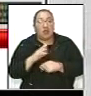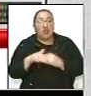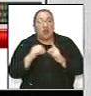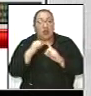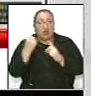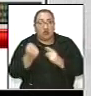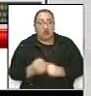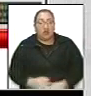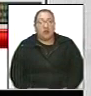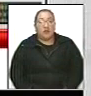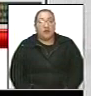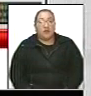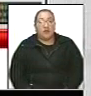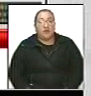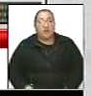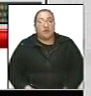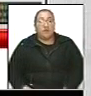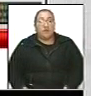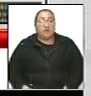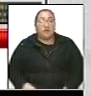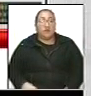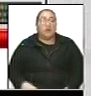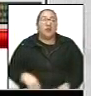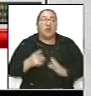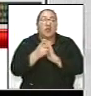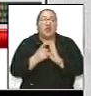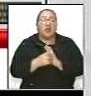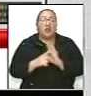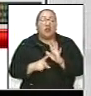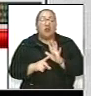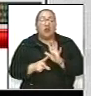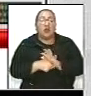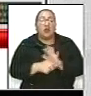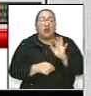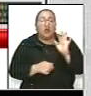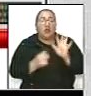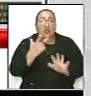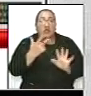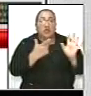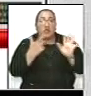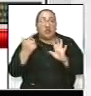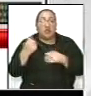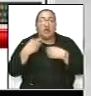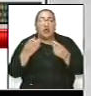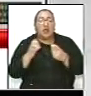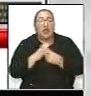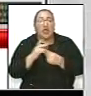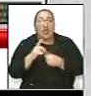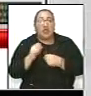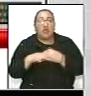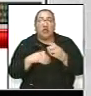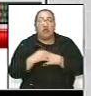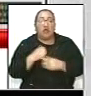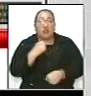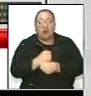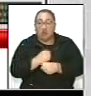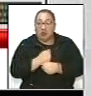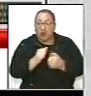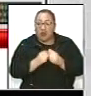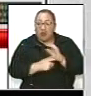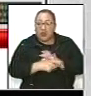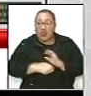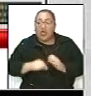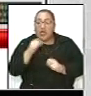sociedad. El decreto legislativo 1377, que garantiza el pleno ejercicio de